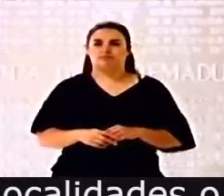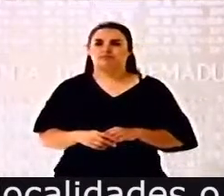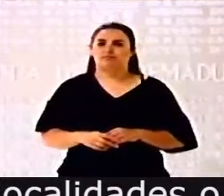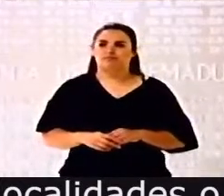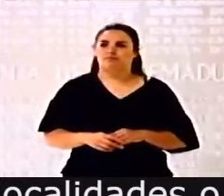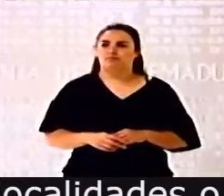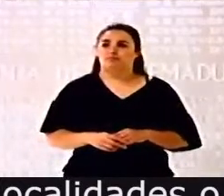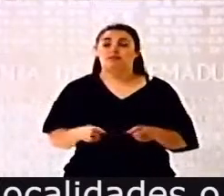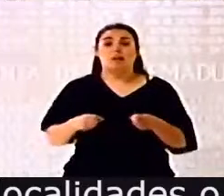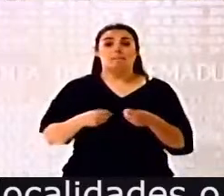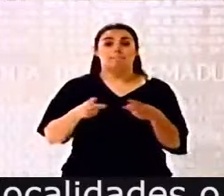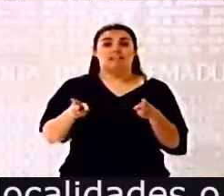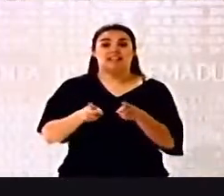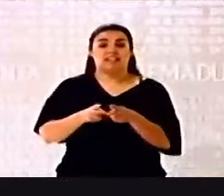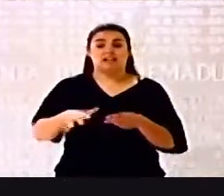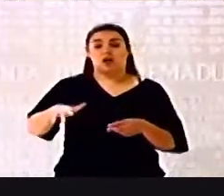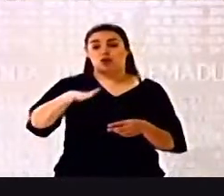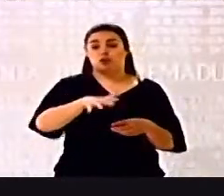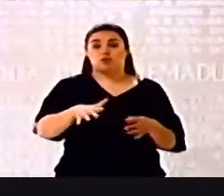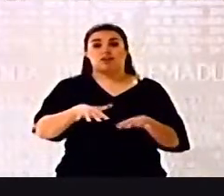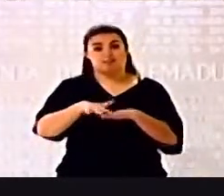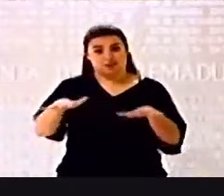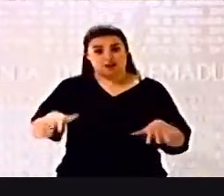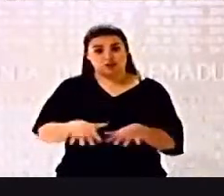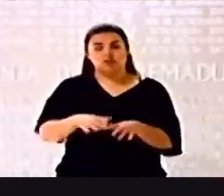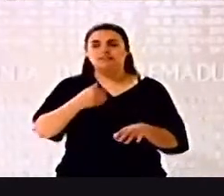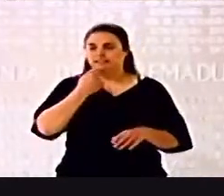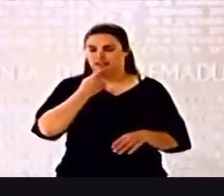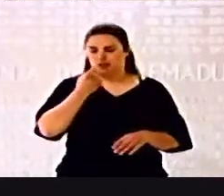Las piscinas y zonas de baño, les digo,